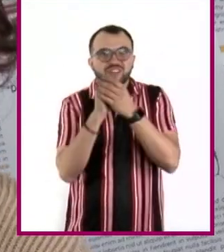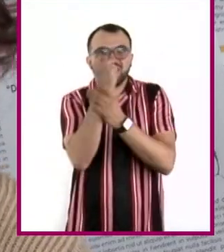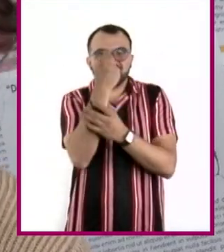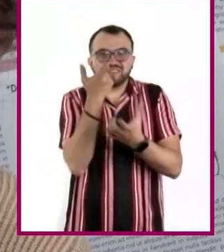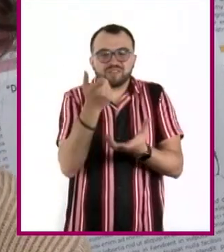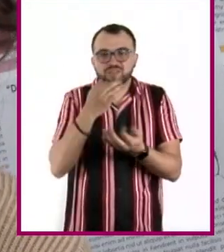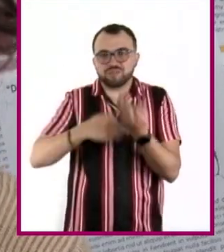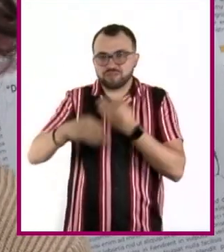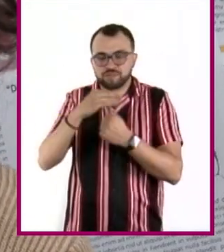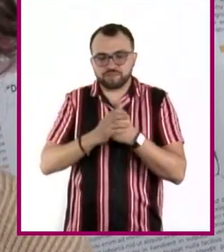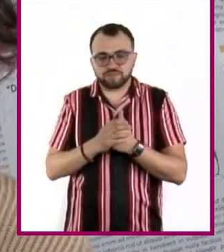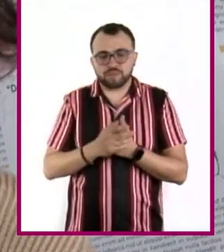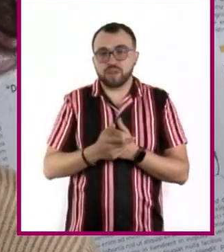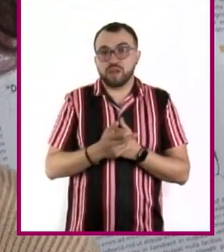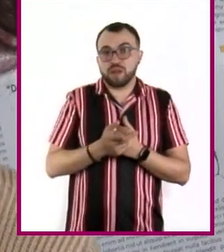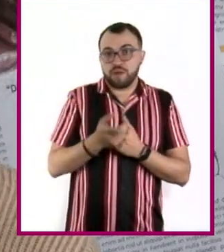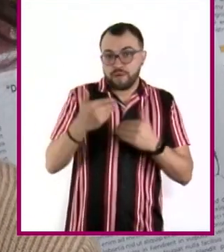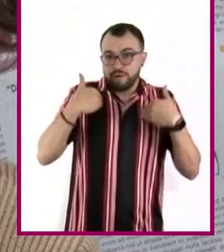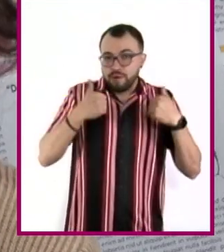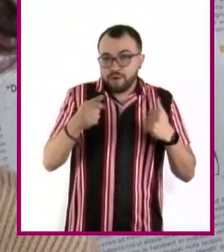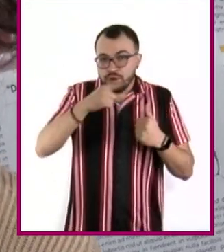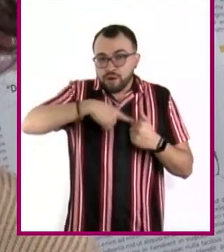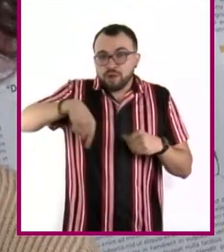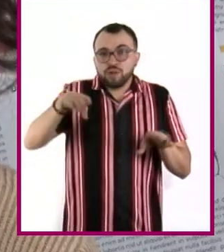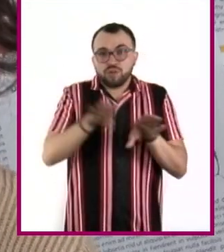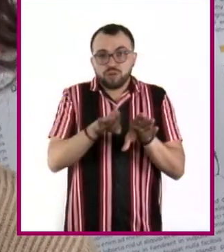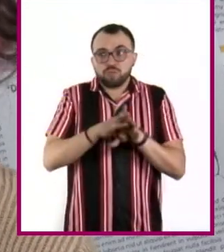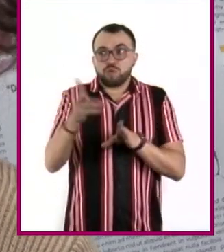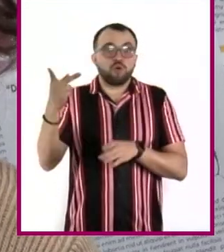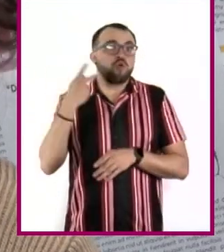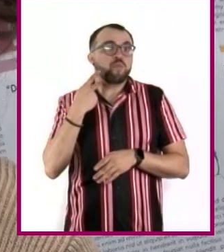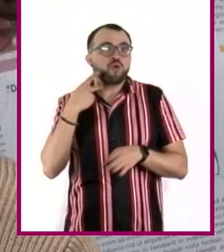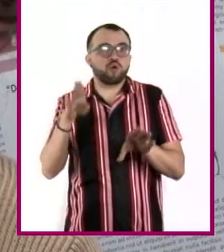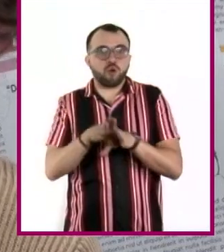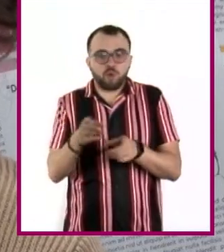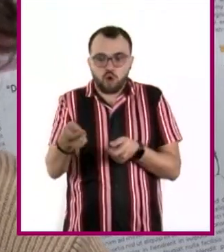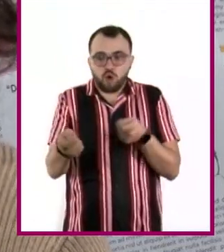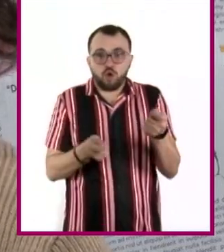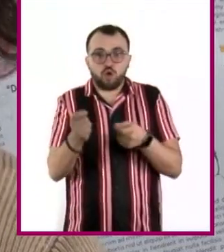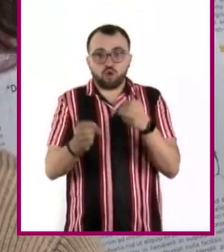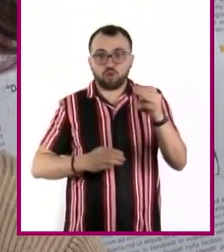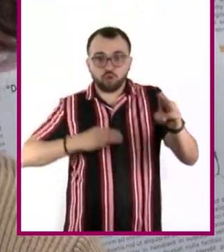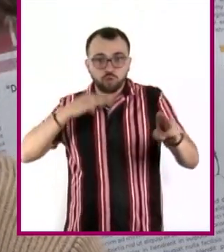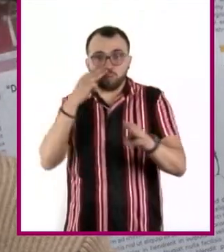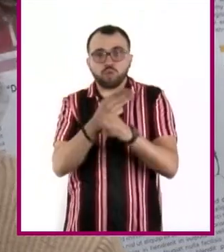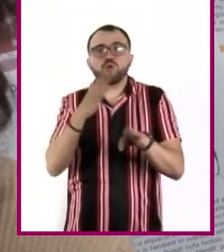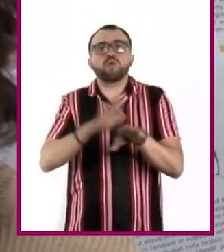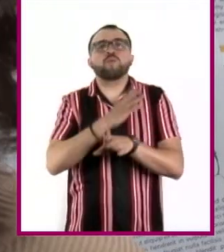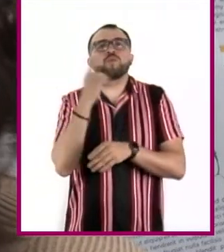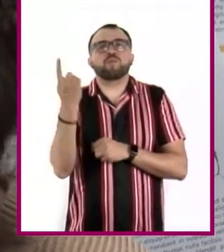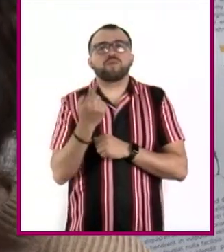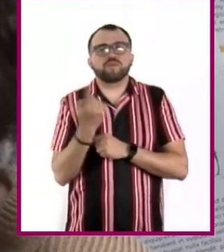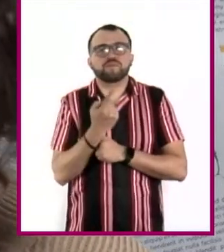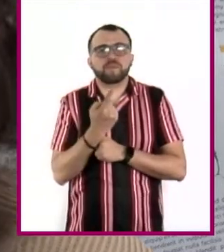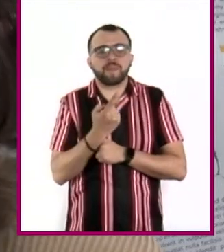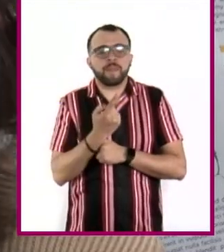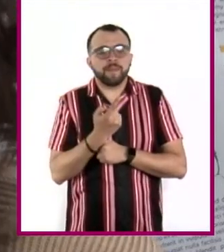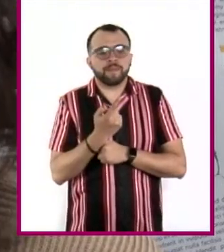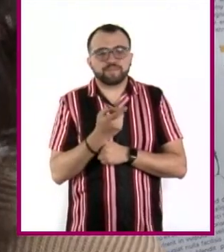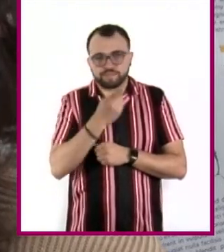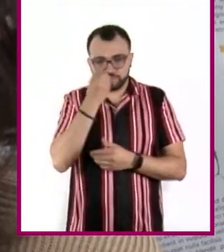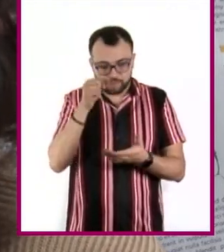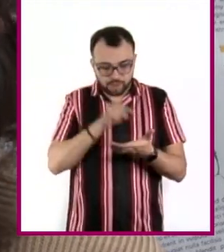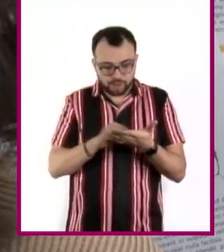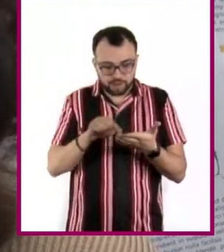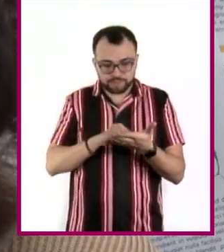que aquellas superpotencias ejercieron políticas de dominación y control sobre el resto del mundo, porque según lo que aquí dice, que